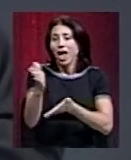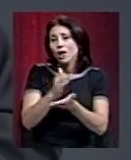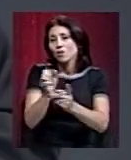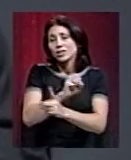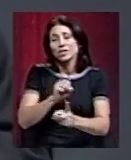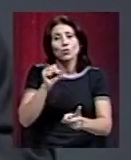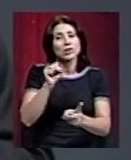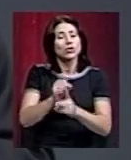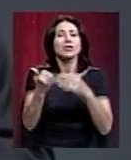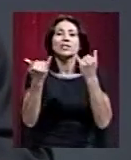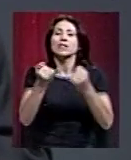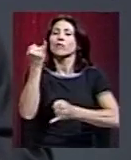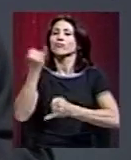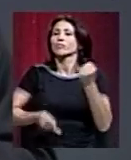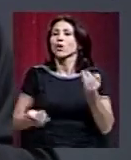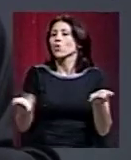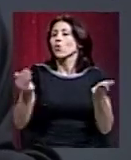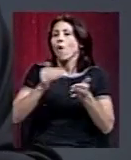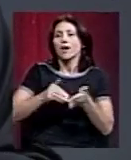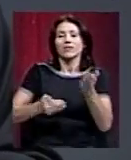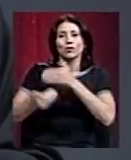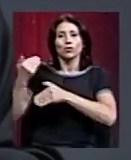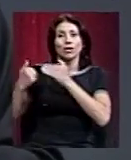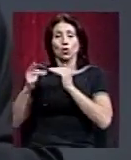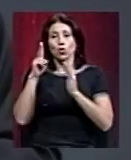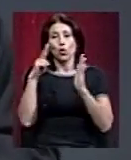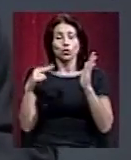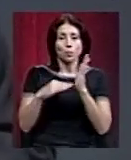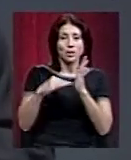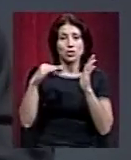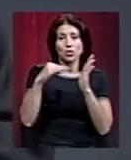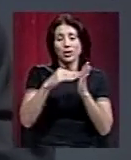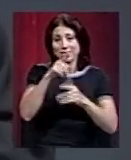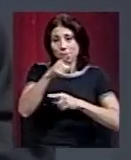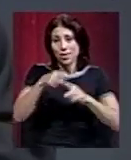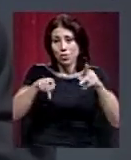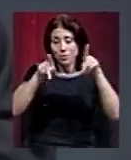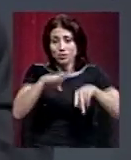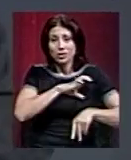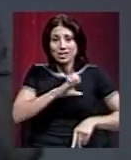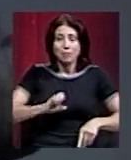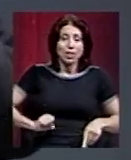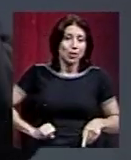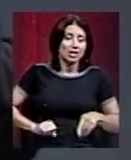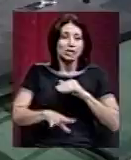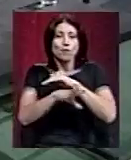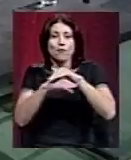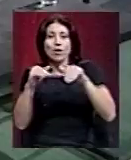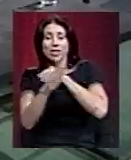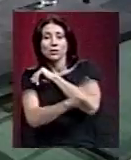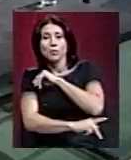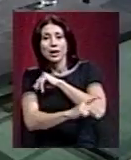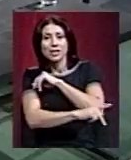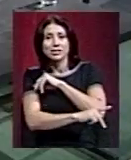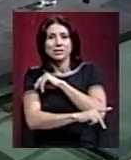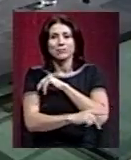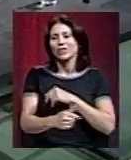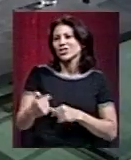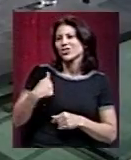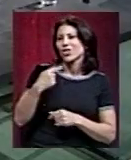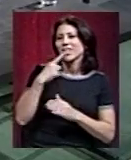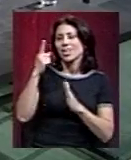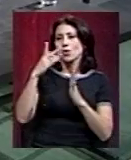tienen retroceso. Hay 2,5 millones de salvadoreños en el exterior que dialécticamente... Allá por 1,5 millones.